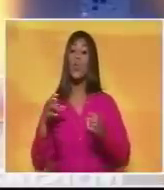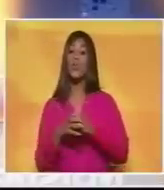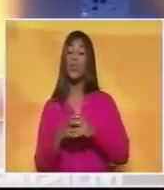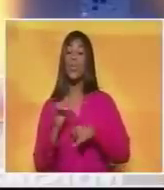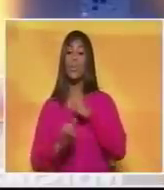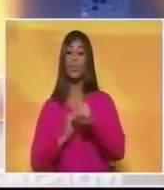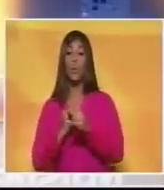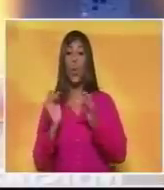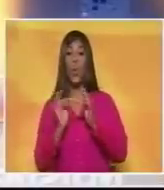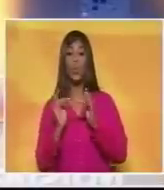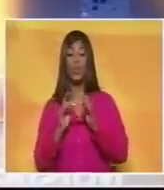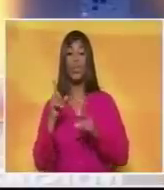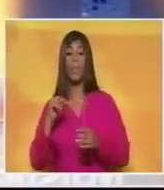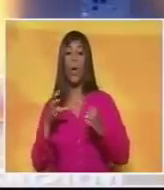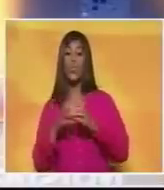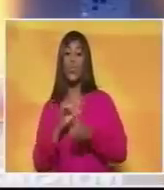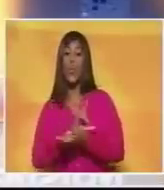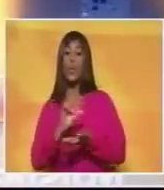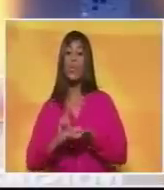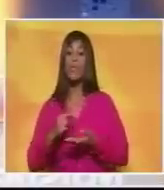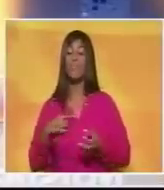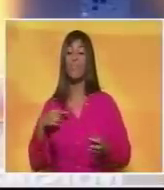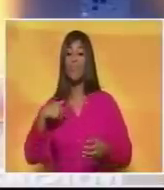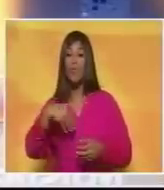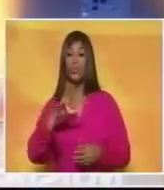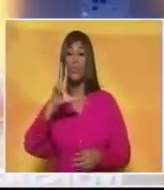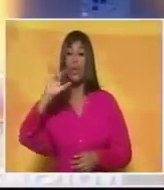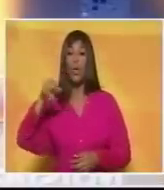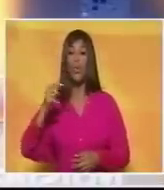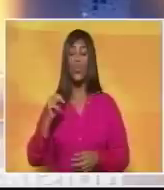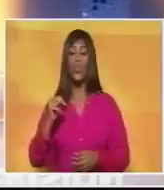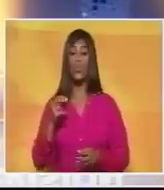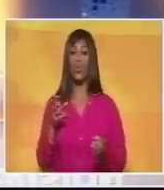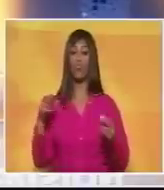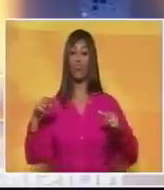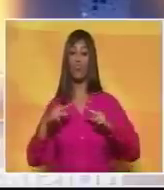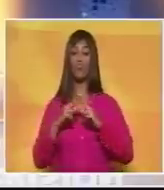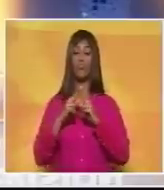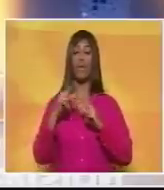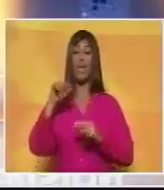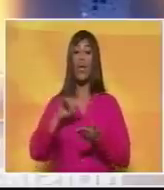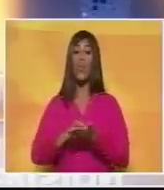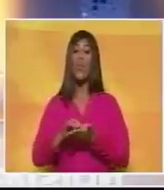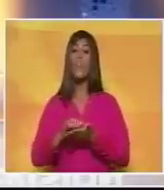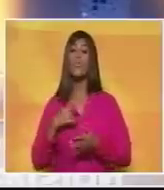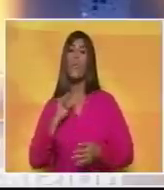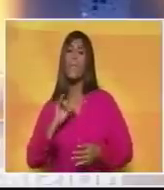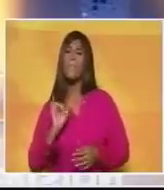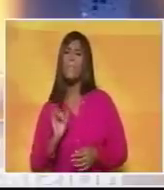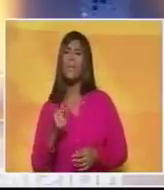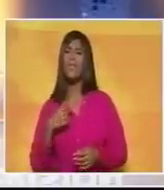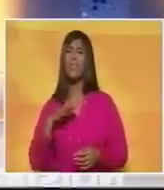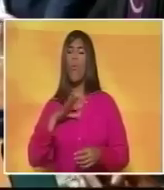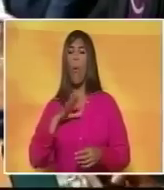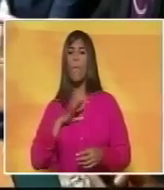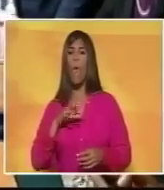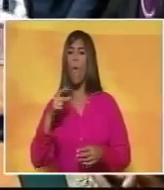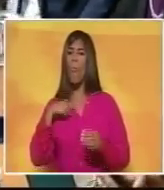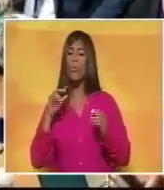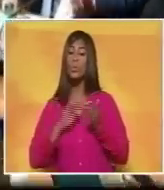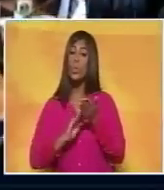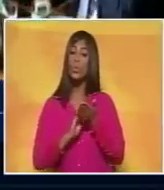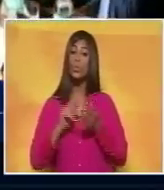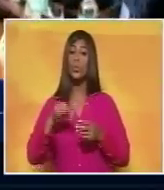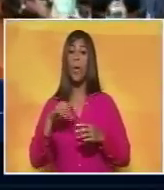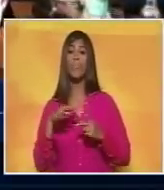Contacto y el Grupo de Lima se reunirán el próximo 3 de junio en Nueva York para evaluar posibles soluciones a la situación de Venezuela. El Servicio Europeo de